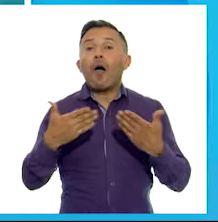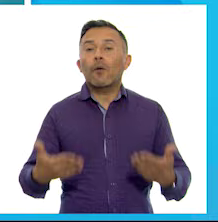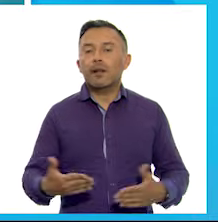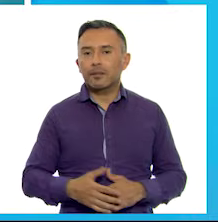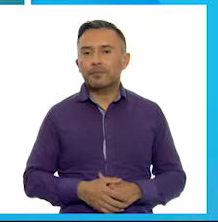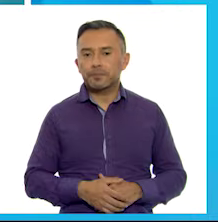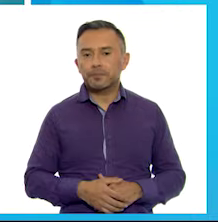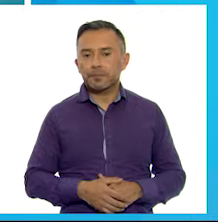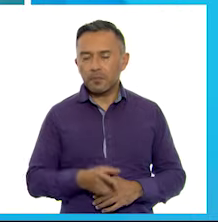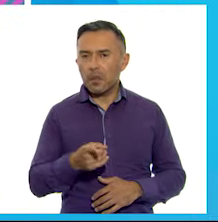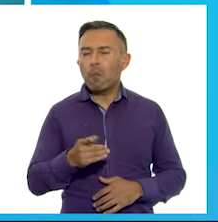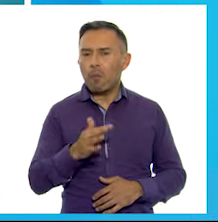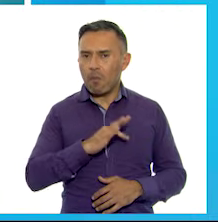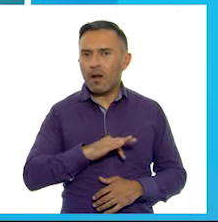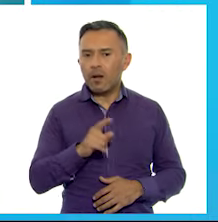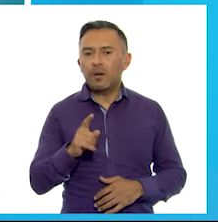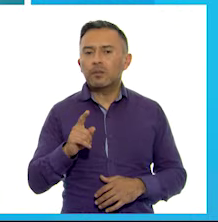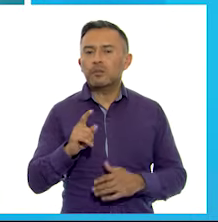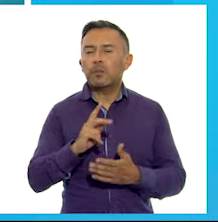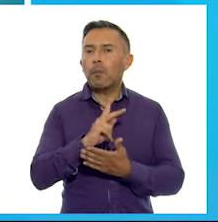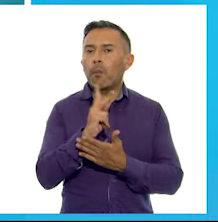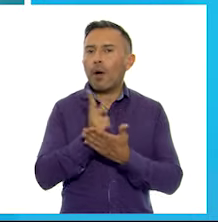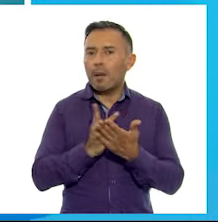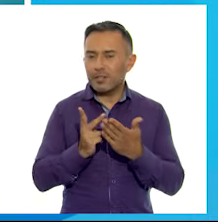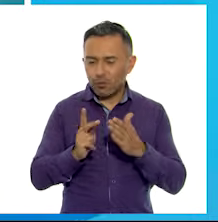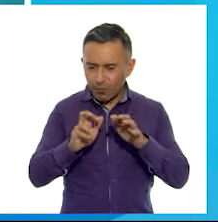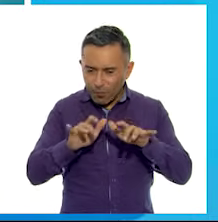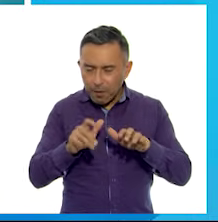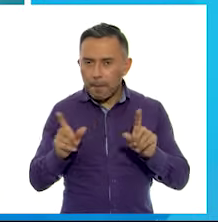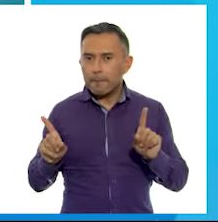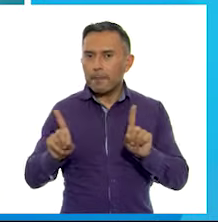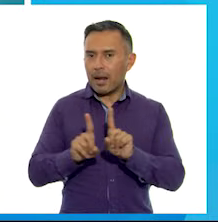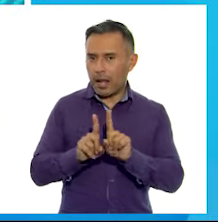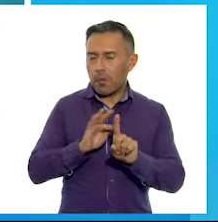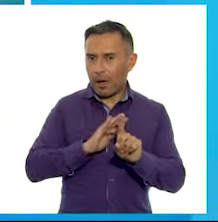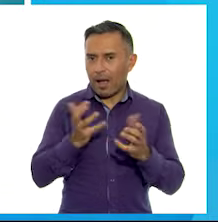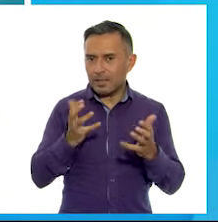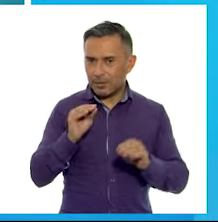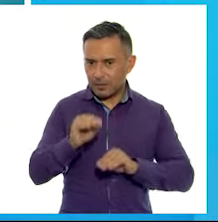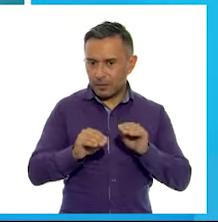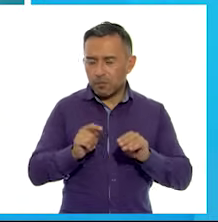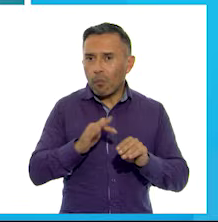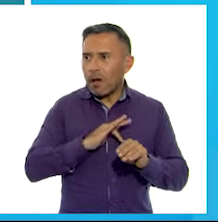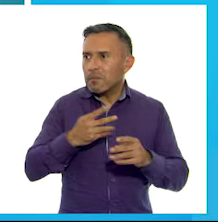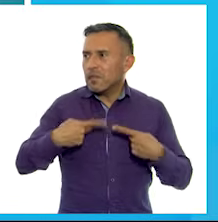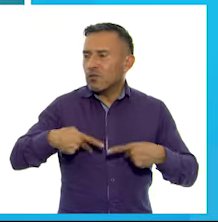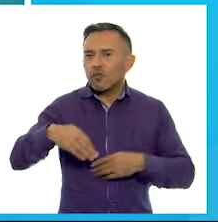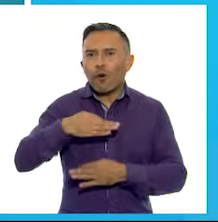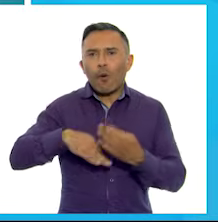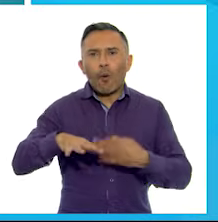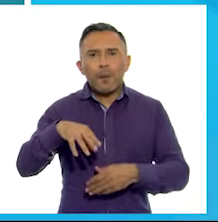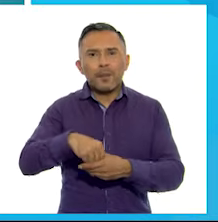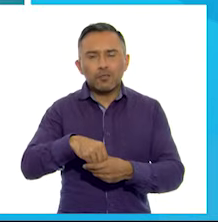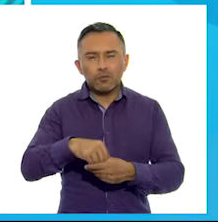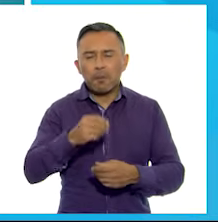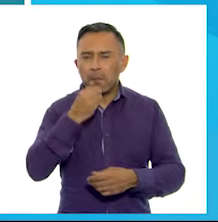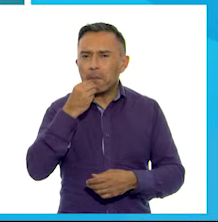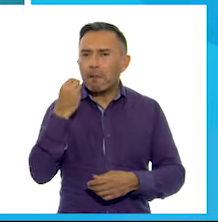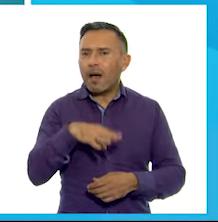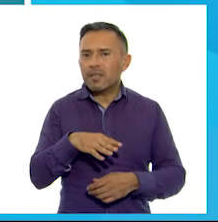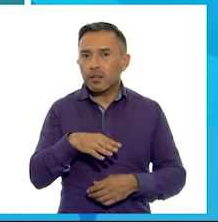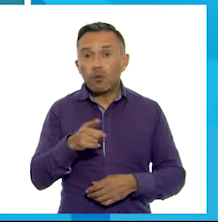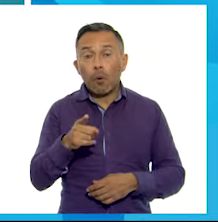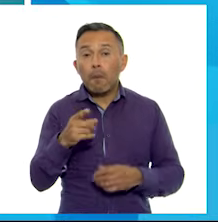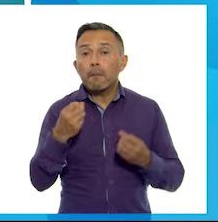podremos poner en práctica la programación en pareja y así participaremos todos. Verán que es muy divertido. ¡No se